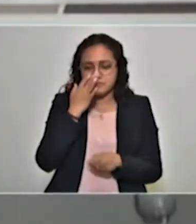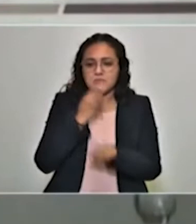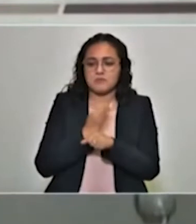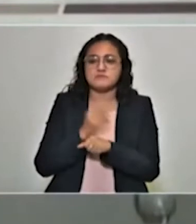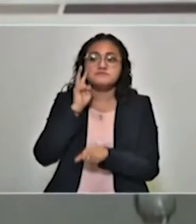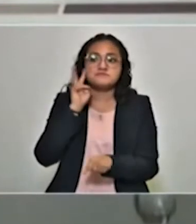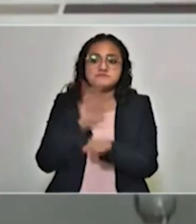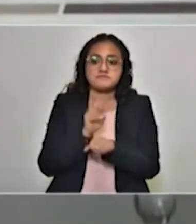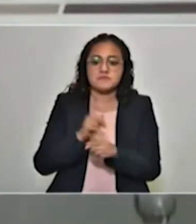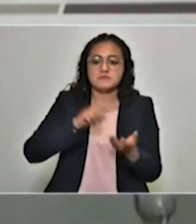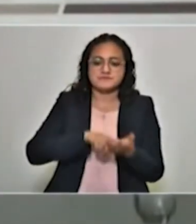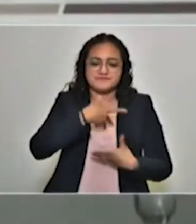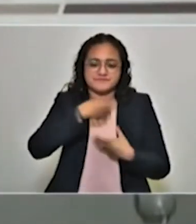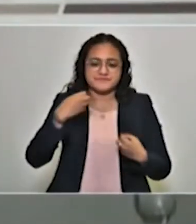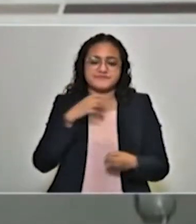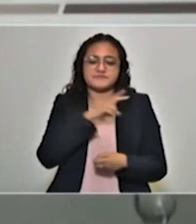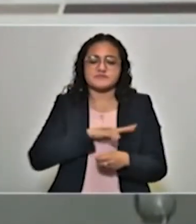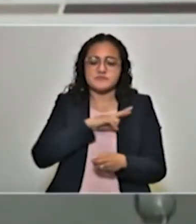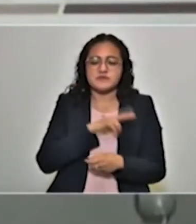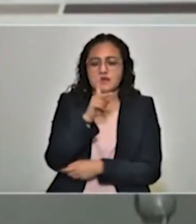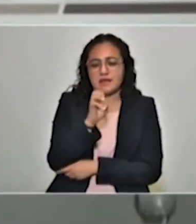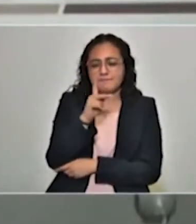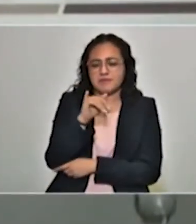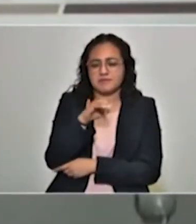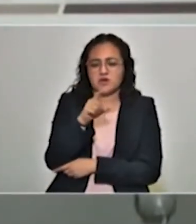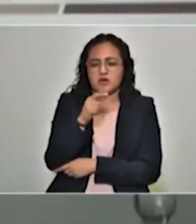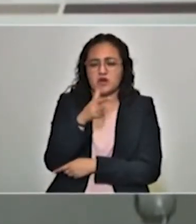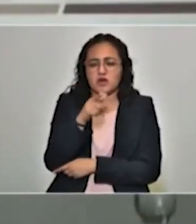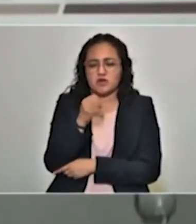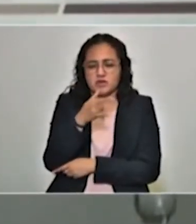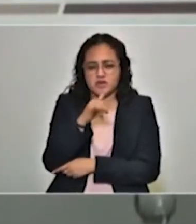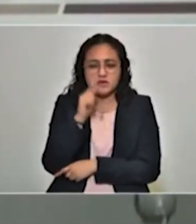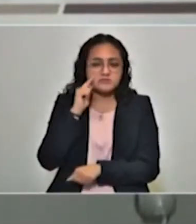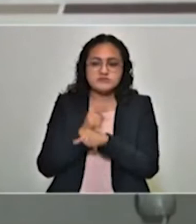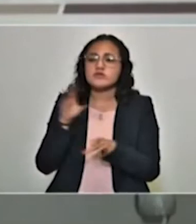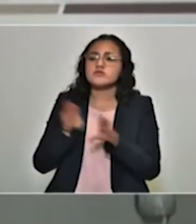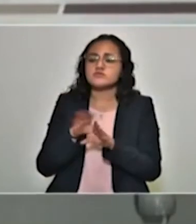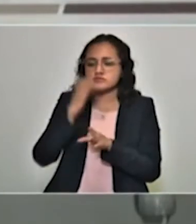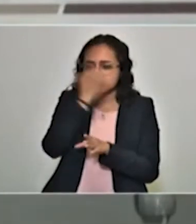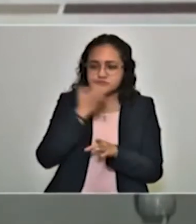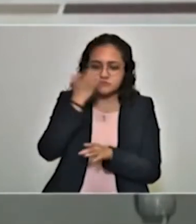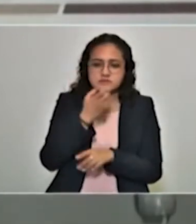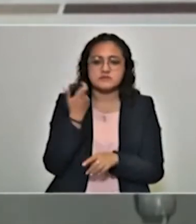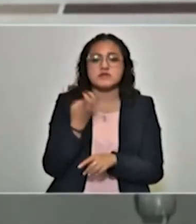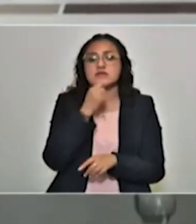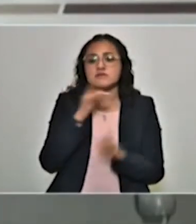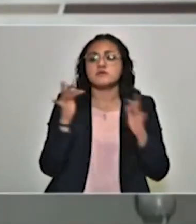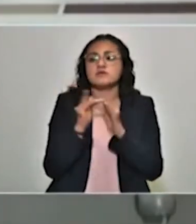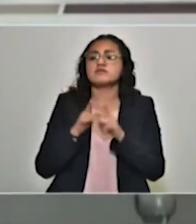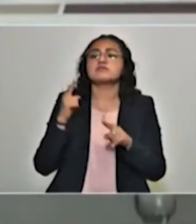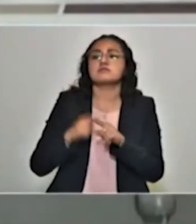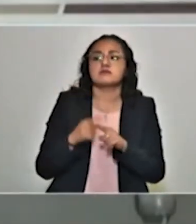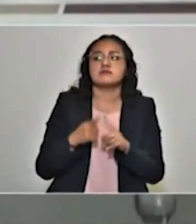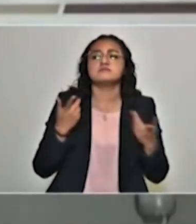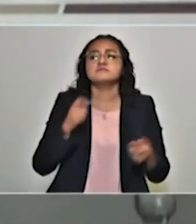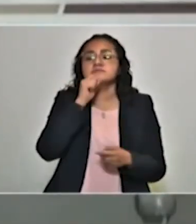epidemiológica del gobierno del estado ya inició la acción de identificación y de contacto. Y